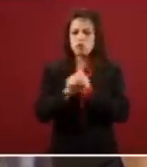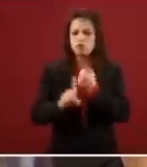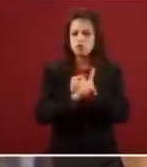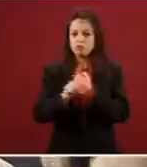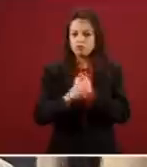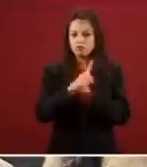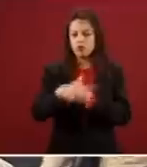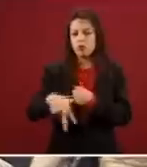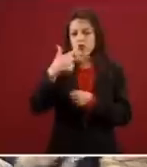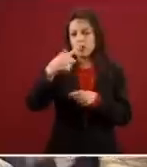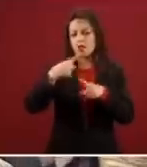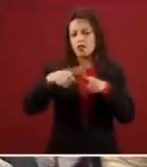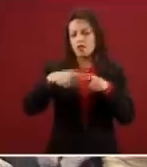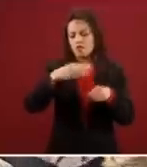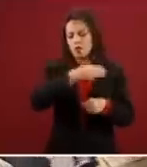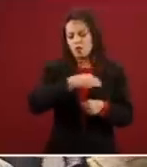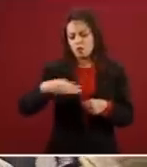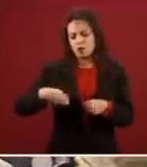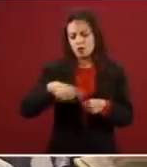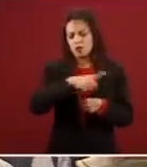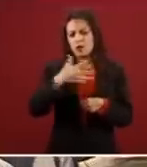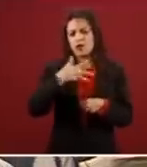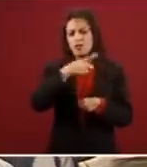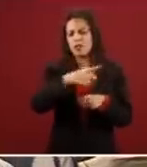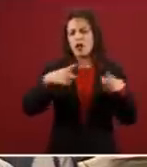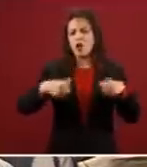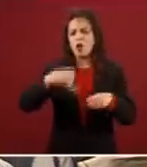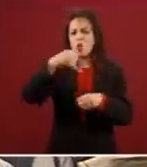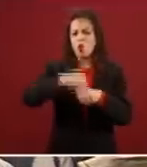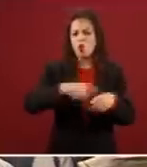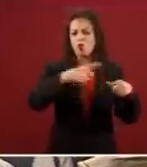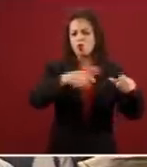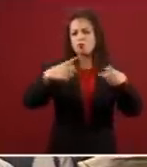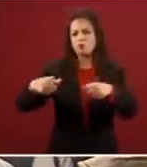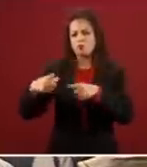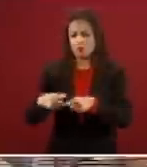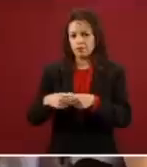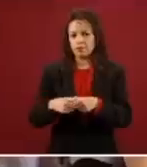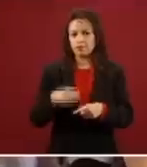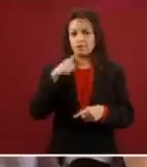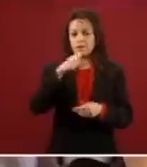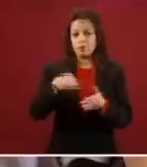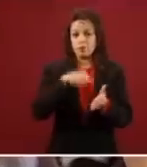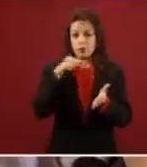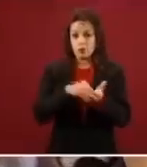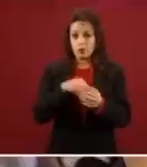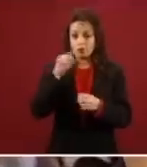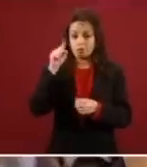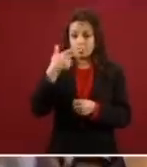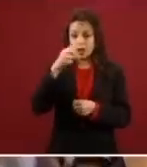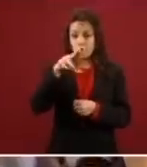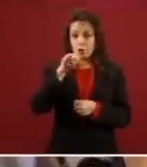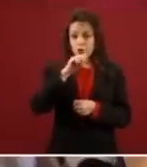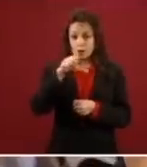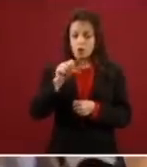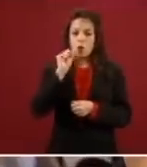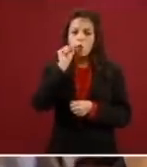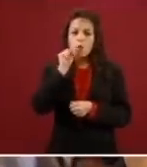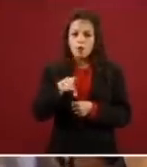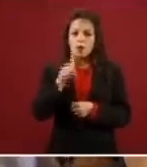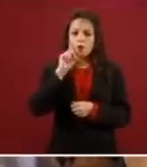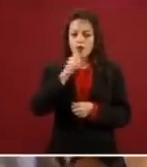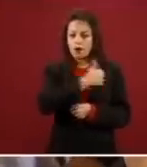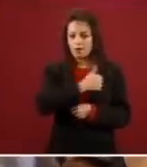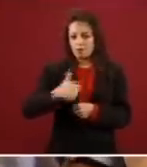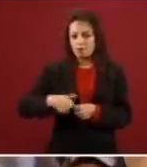13 municipios. También la alcaldesa de Hermosillo, tengo entendido que se lo planteó, hay un problema también ahí.